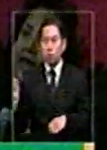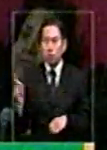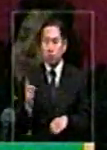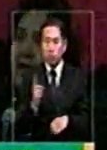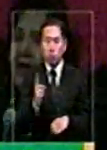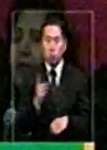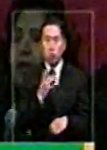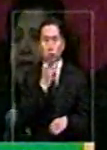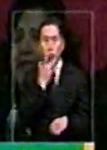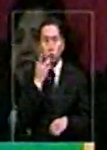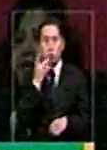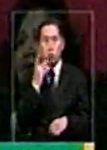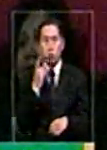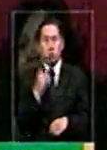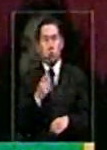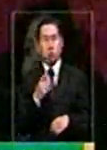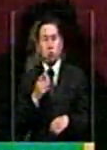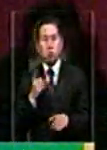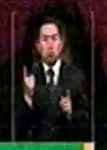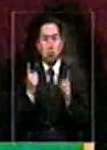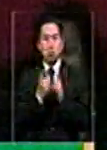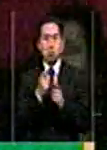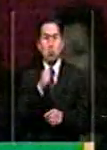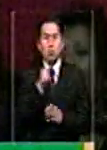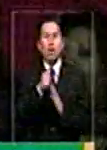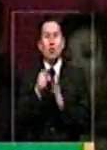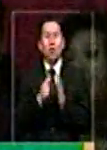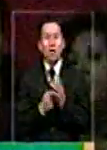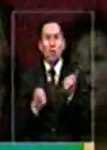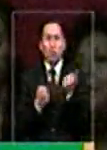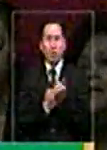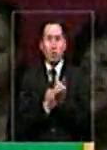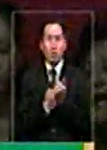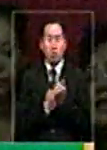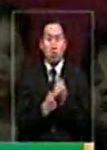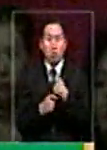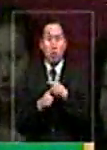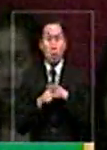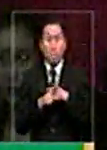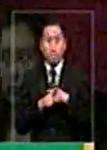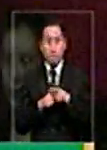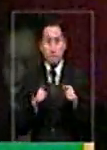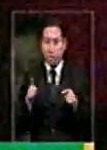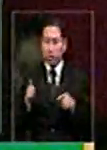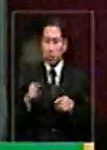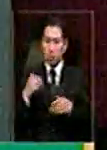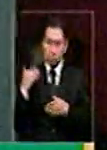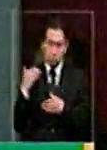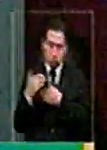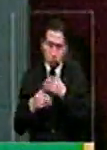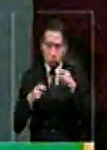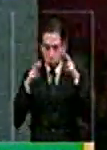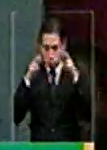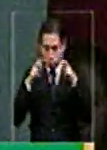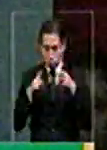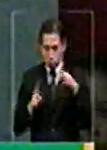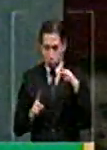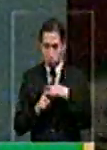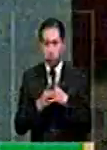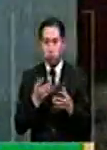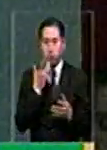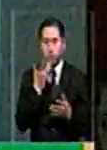casualmente era abogada externa. Pero a medida que va avanzando el caso y se van presentando